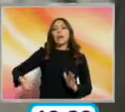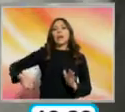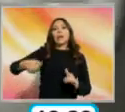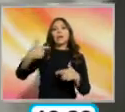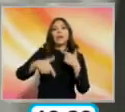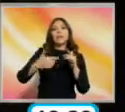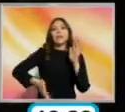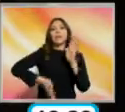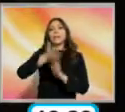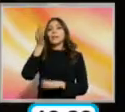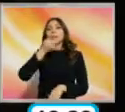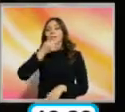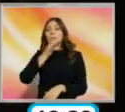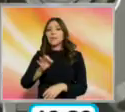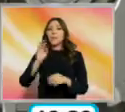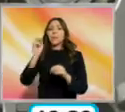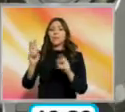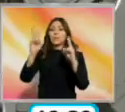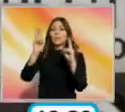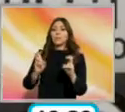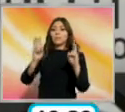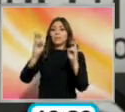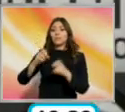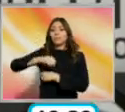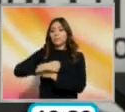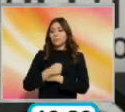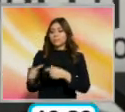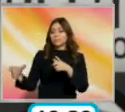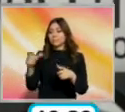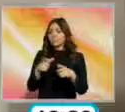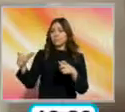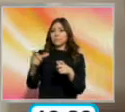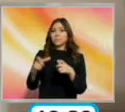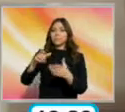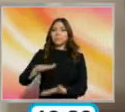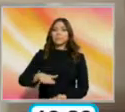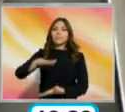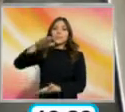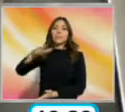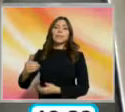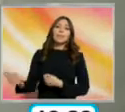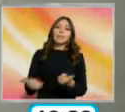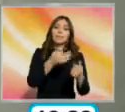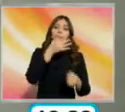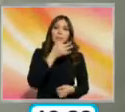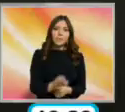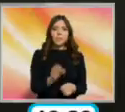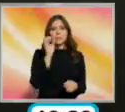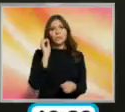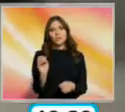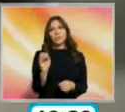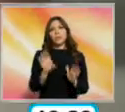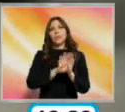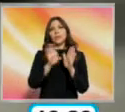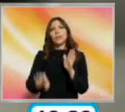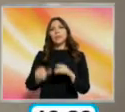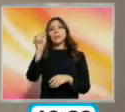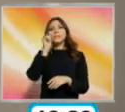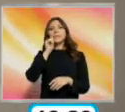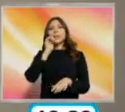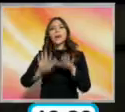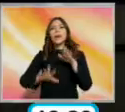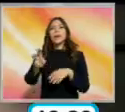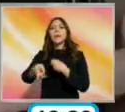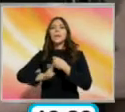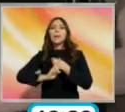O cargar tus discos duros para irte a una fiesta. Conectar y es un rollo. Por supuesto, por no mencionar el vaso de refresco que caía encima del